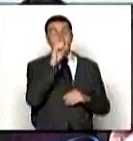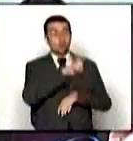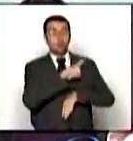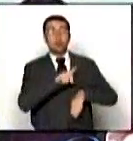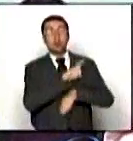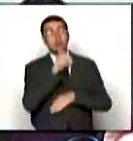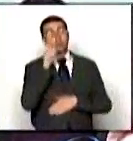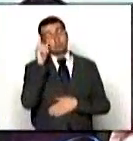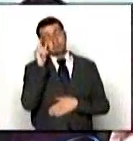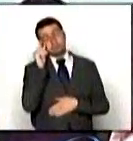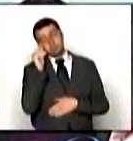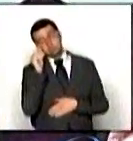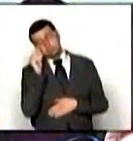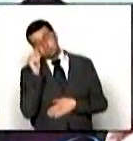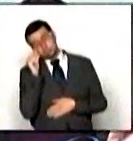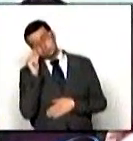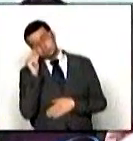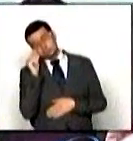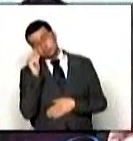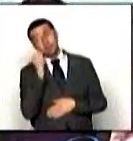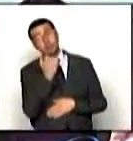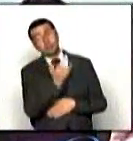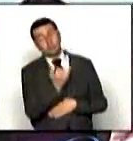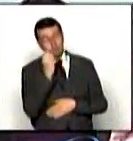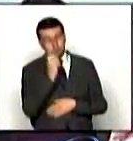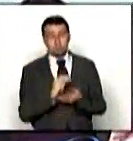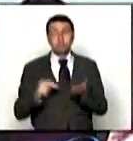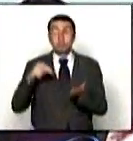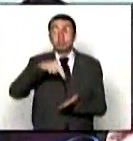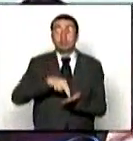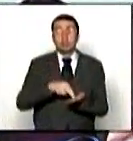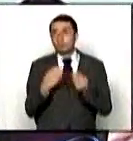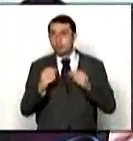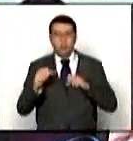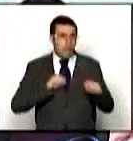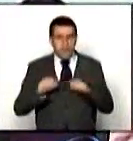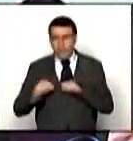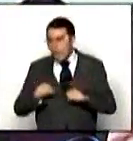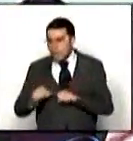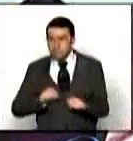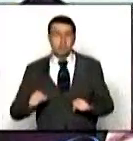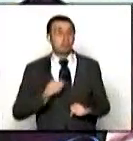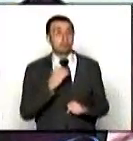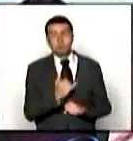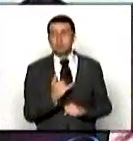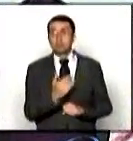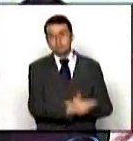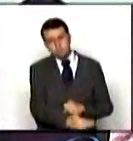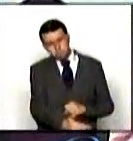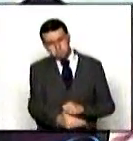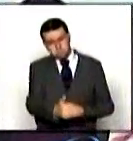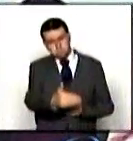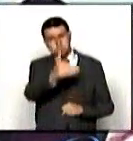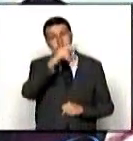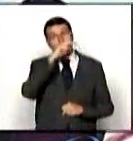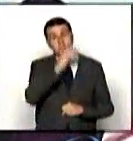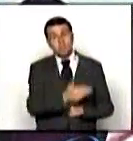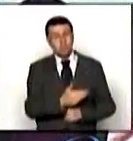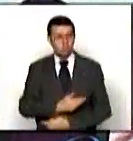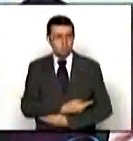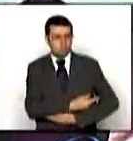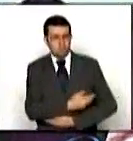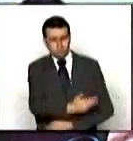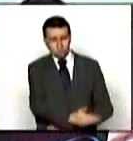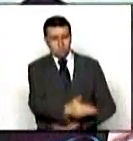dormir, y al levantarse él necesita, los niños son muy activos y los niños están, a diferencia de un adulto, el niño está en crecimiento, el niño está creciendo sus huesos,